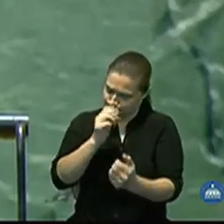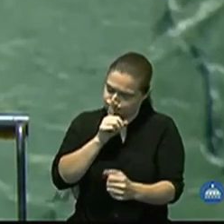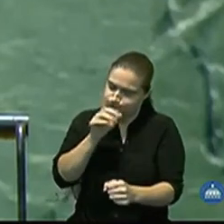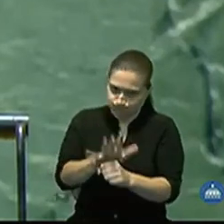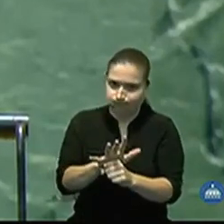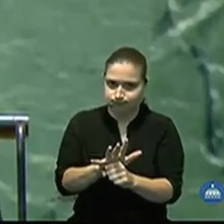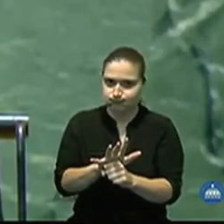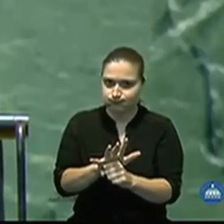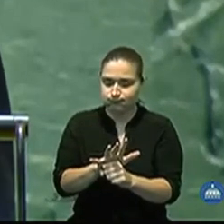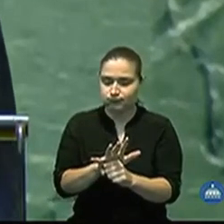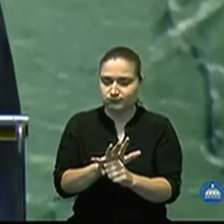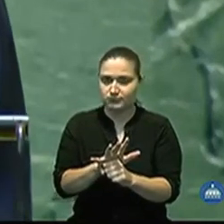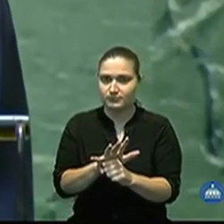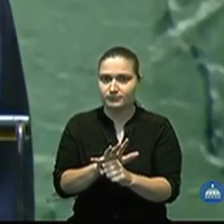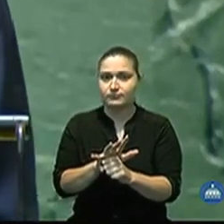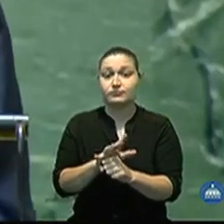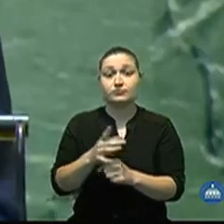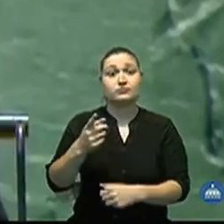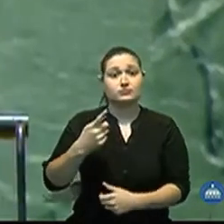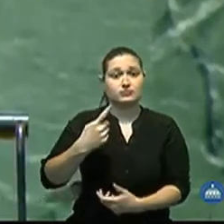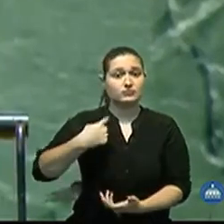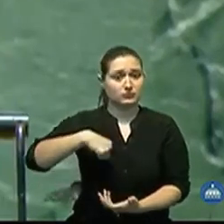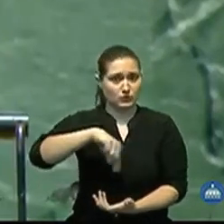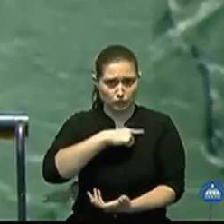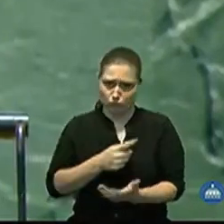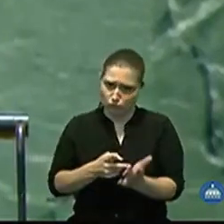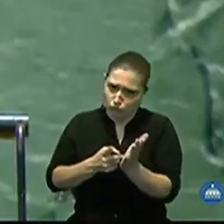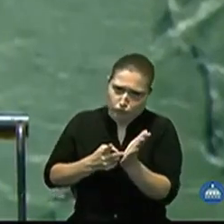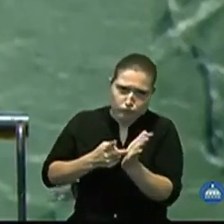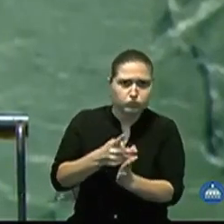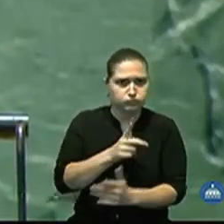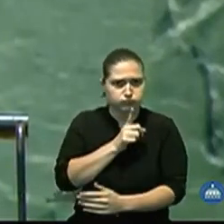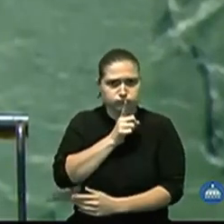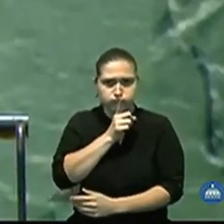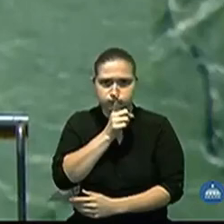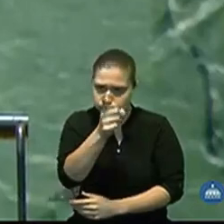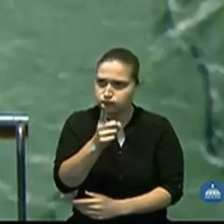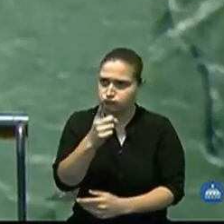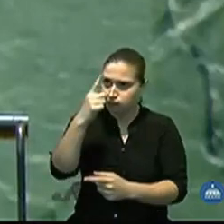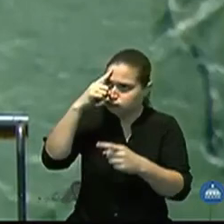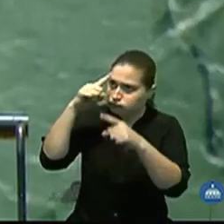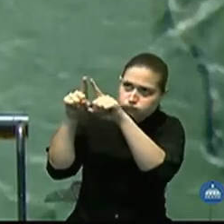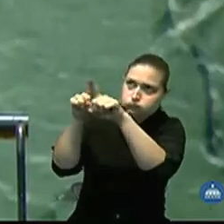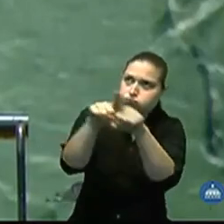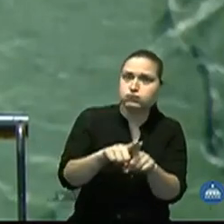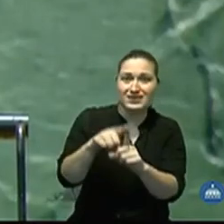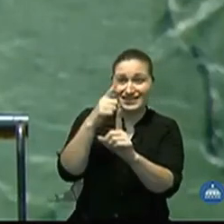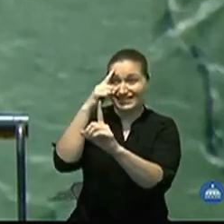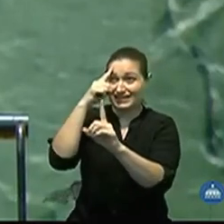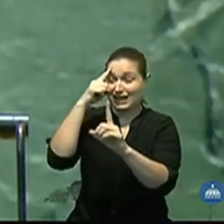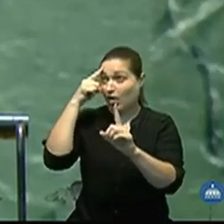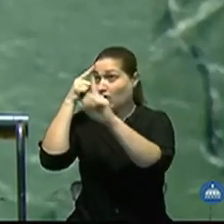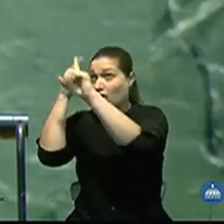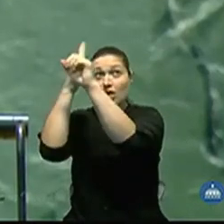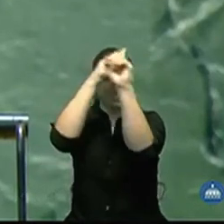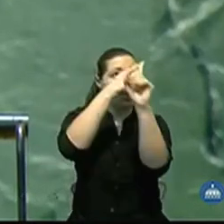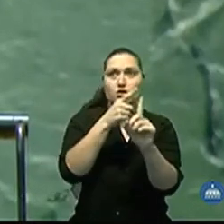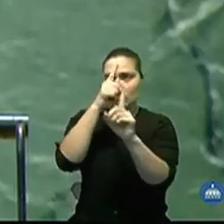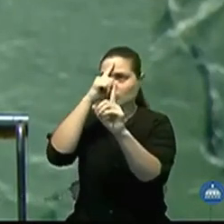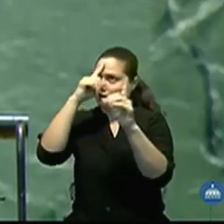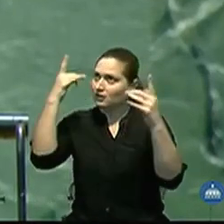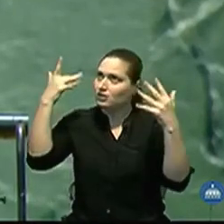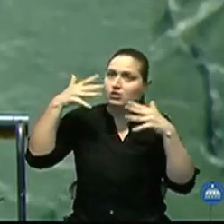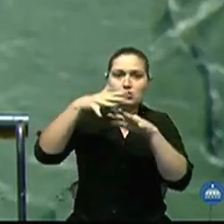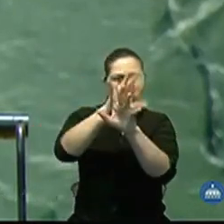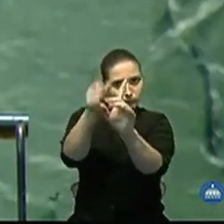una comunidad cohesionada, como un verdadero concierto de naciones y con una meta común y una visión de futuro. Seremos